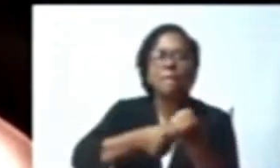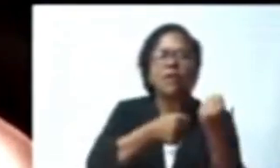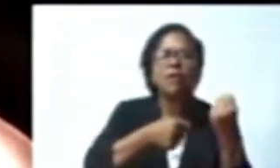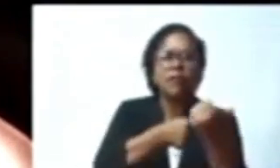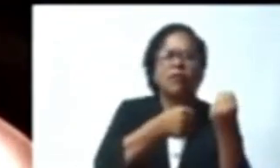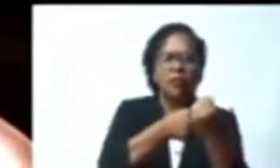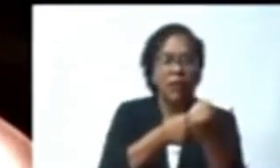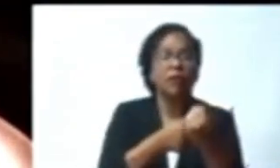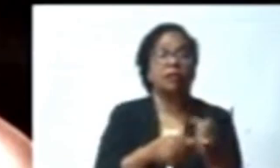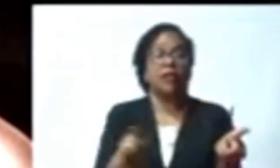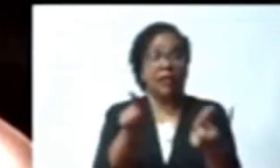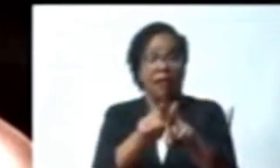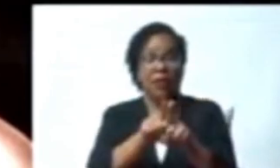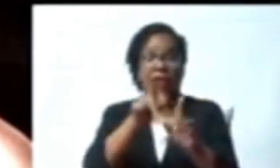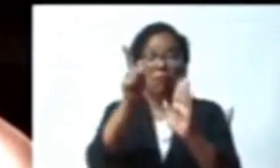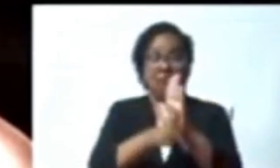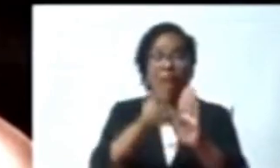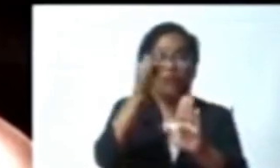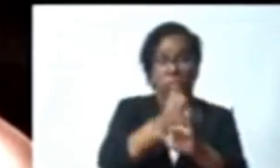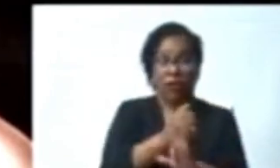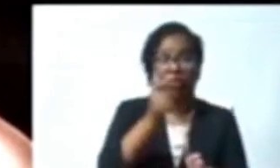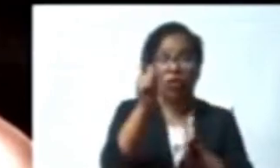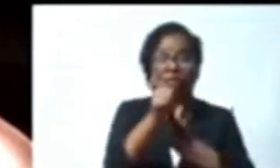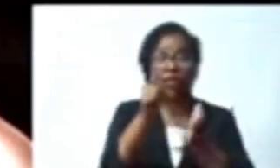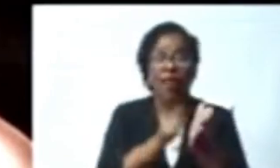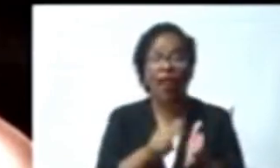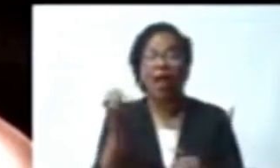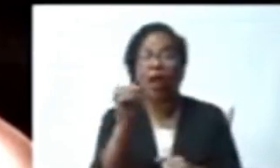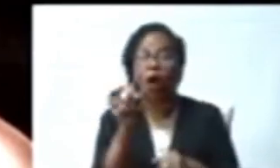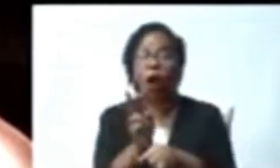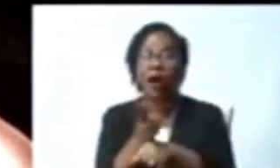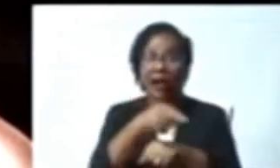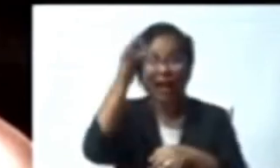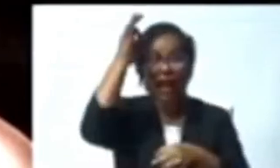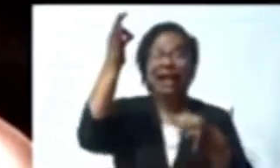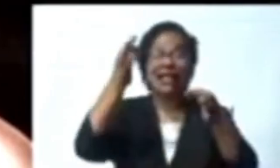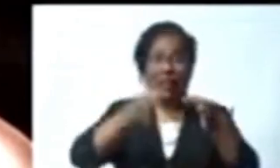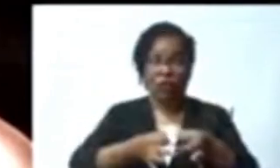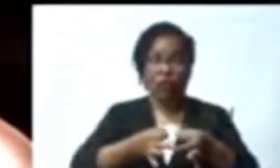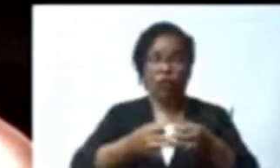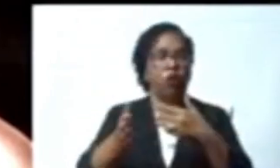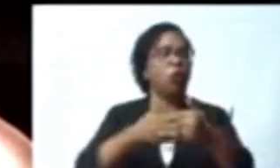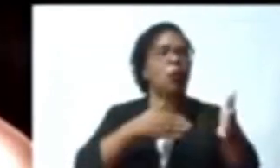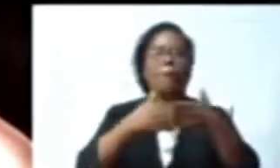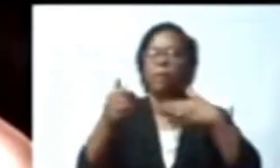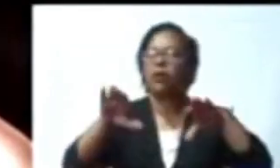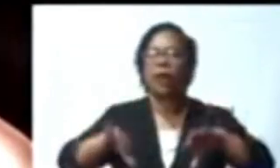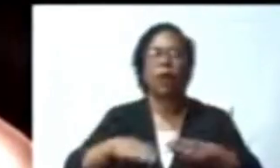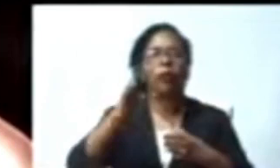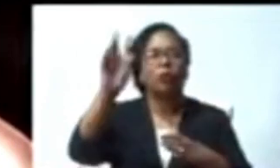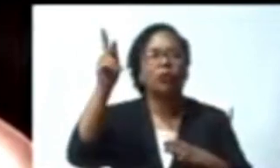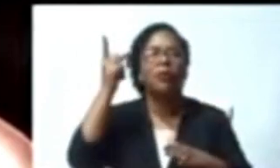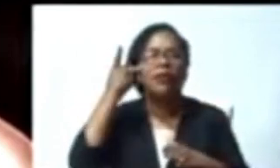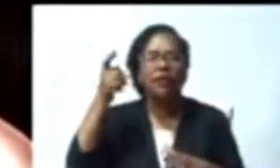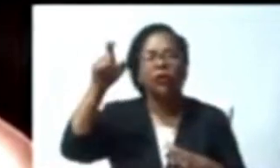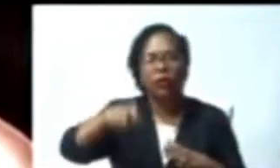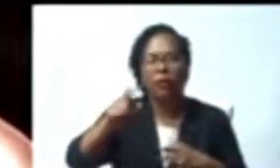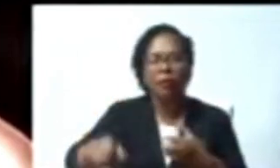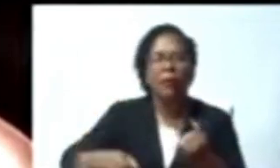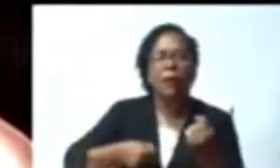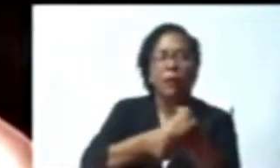apoyar los proyectos de ley y resoluciones que vengan de cada uno de nosotros, indistintamente de los colores, para ayudar a que la República Dominicana